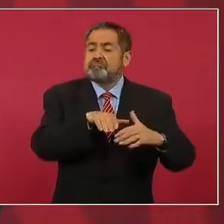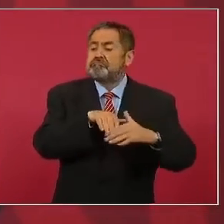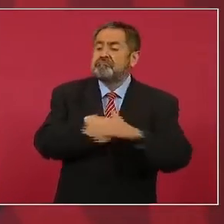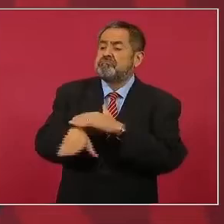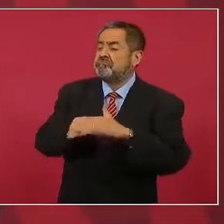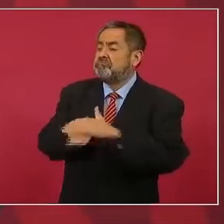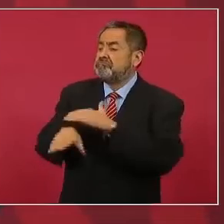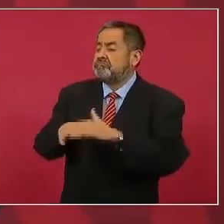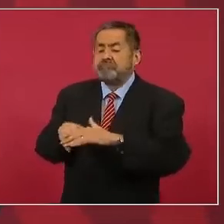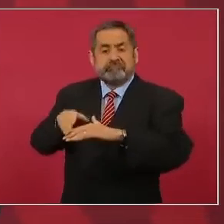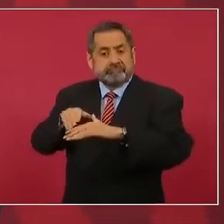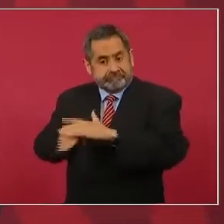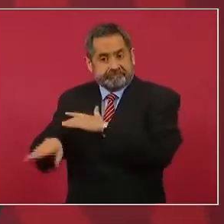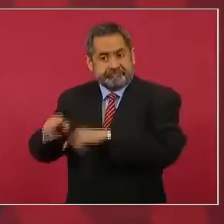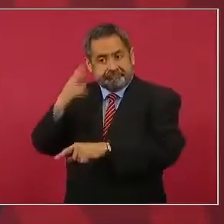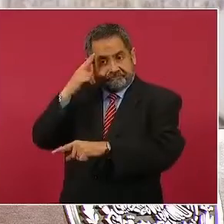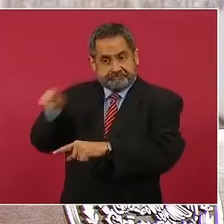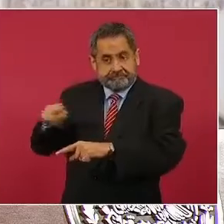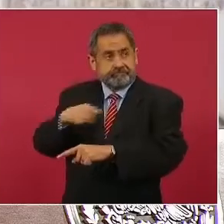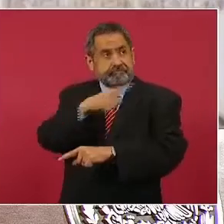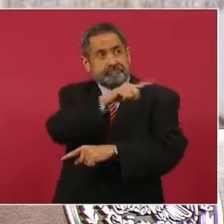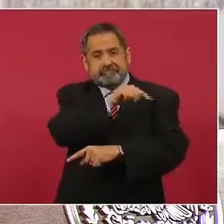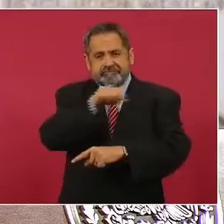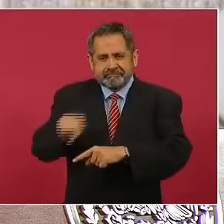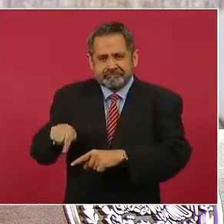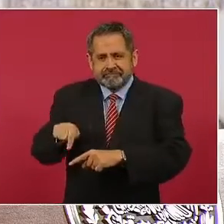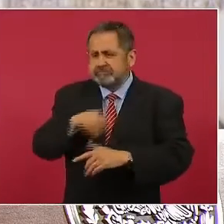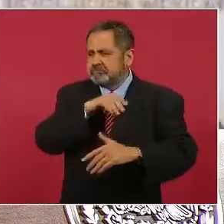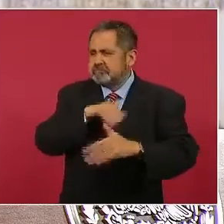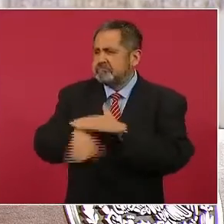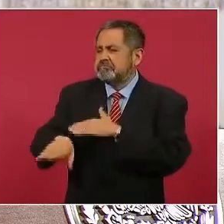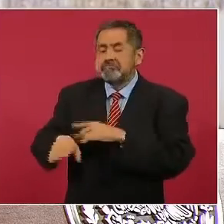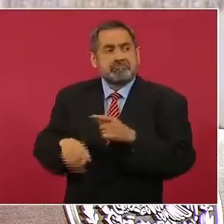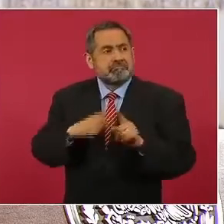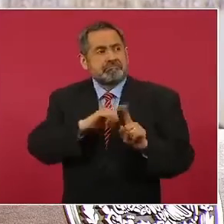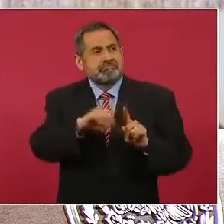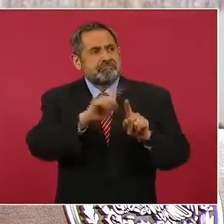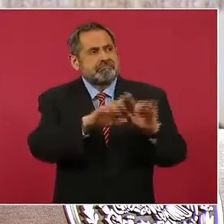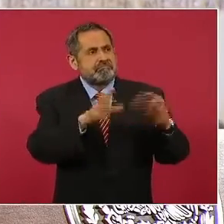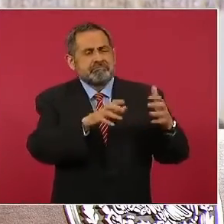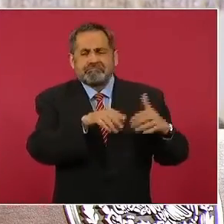a nuestro territorio de las distintas agencias